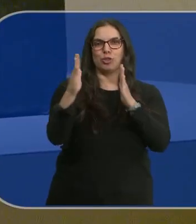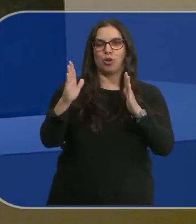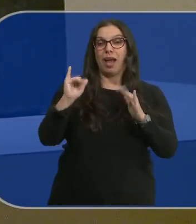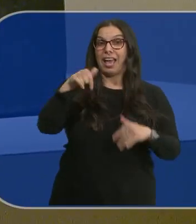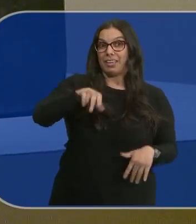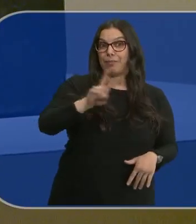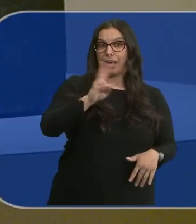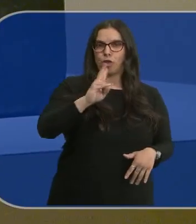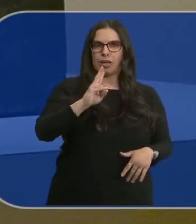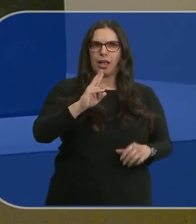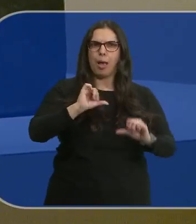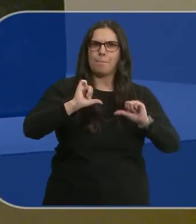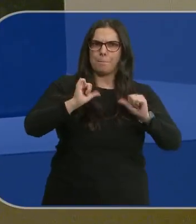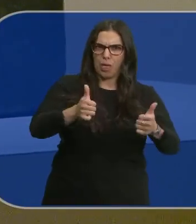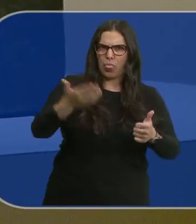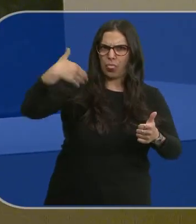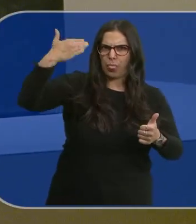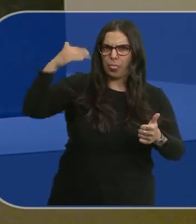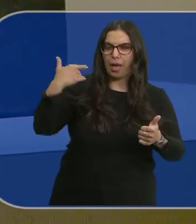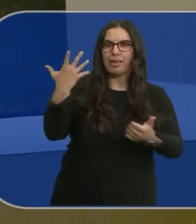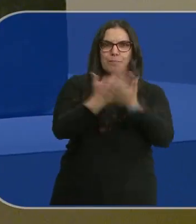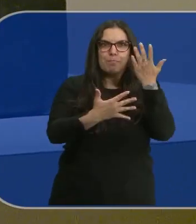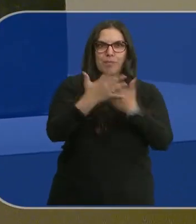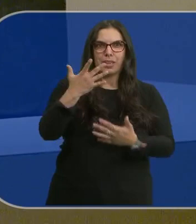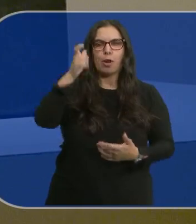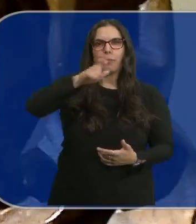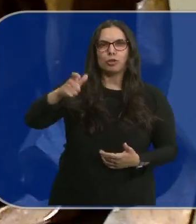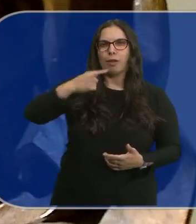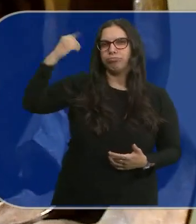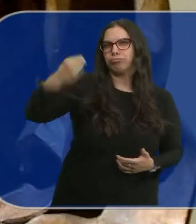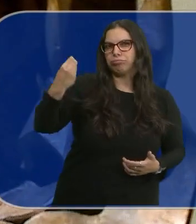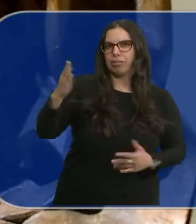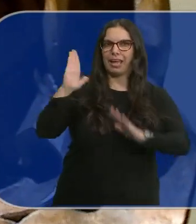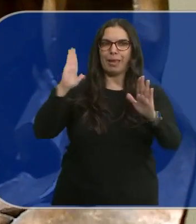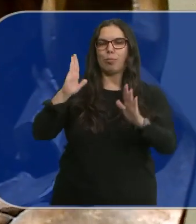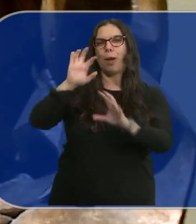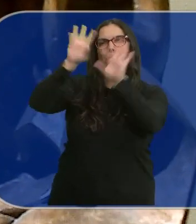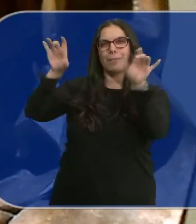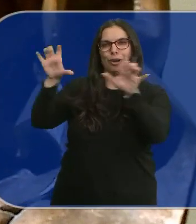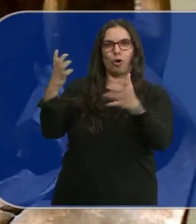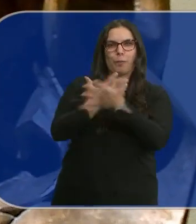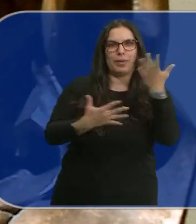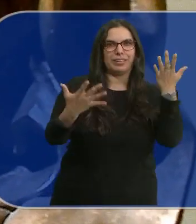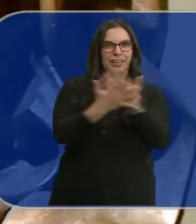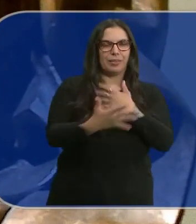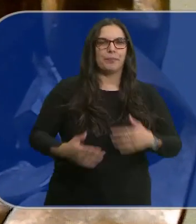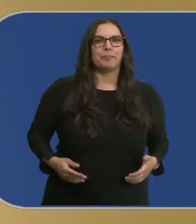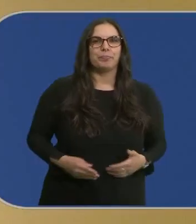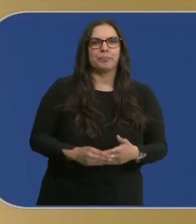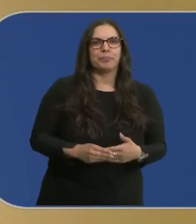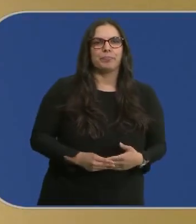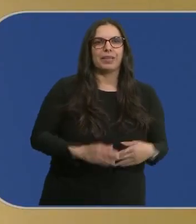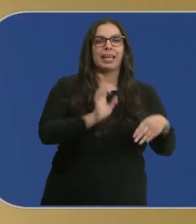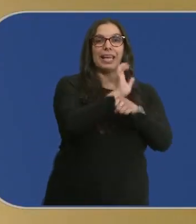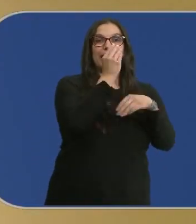empezó su leyenda y donde dialoga con grandes nombres del arte barroco, anfitriones de su viaje en el Museo de Escultura. La escultura